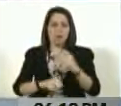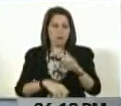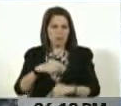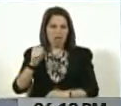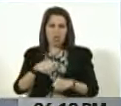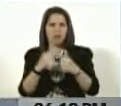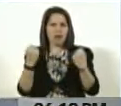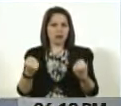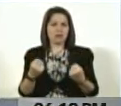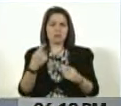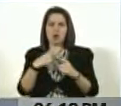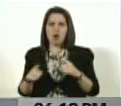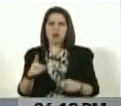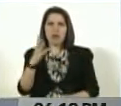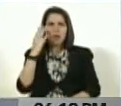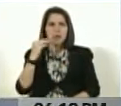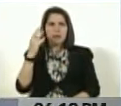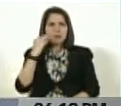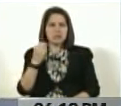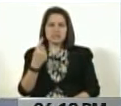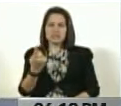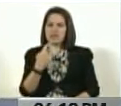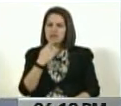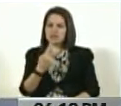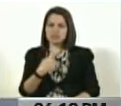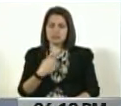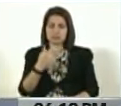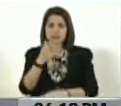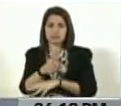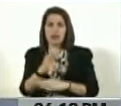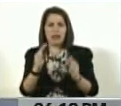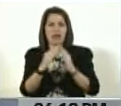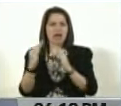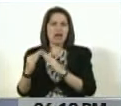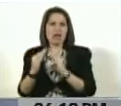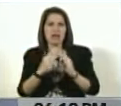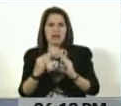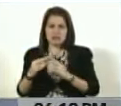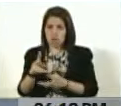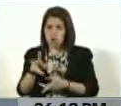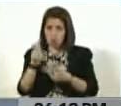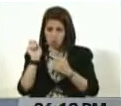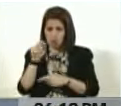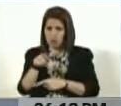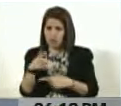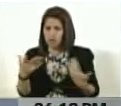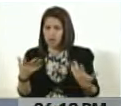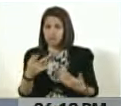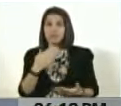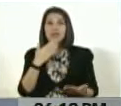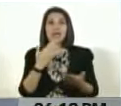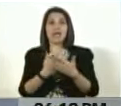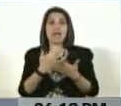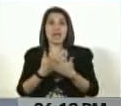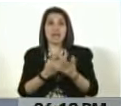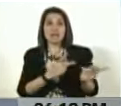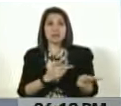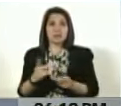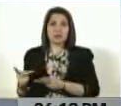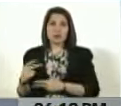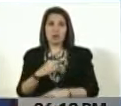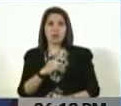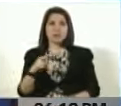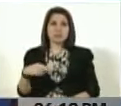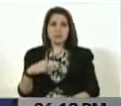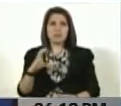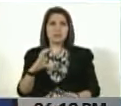allí? ¿Tienen otra experiencia? Me decías que llevan el pan a la casa ahora también. ¿Cobran por eso, por ejemplo? Buenas tardes, gracias por la invitación. Nosotros somos